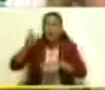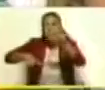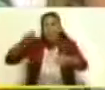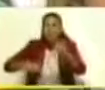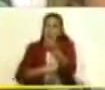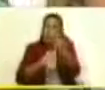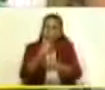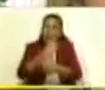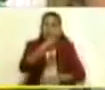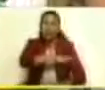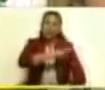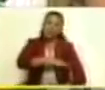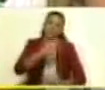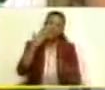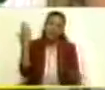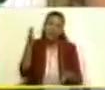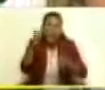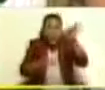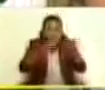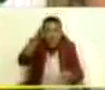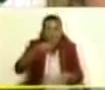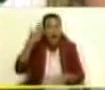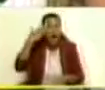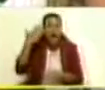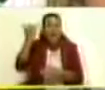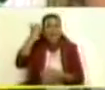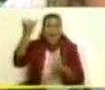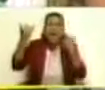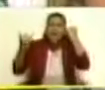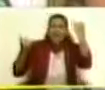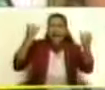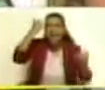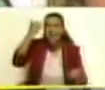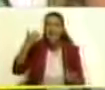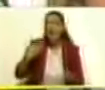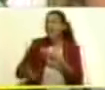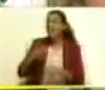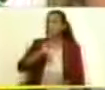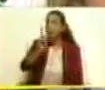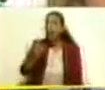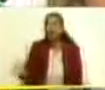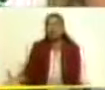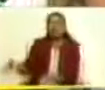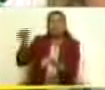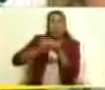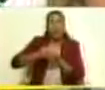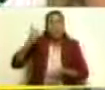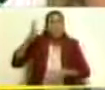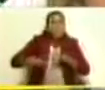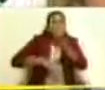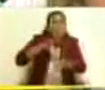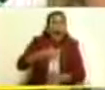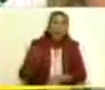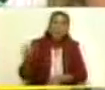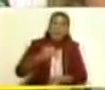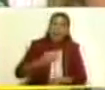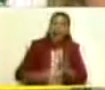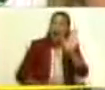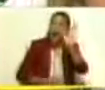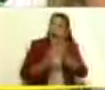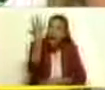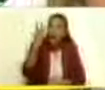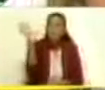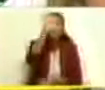y justicia. Cada idea compartida, cada propuesta debatida, representa un paso más hacia la construcción